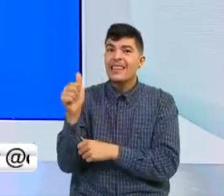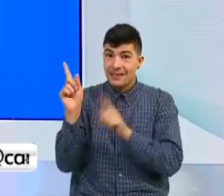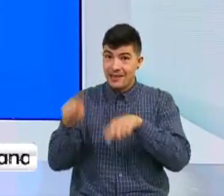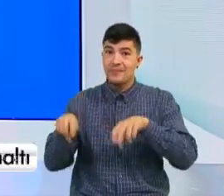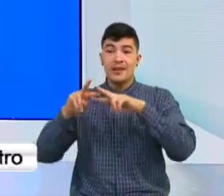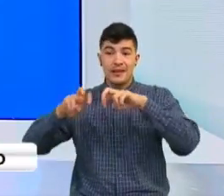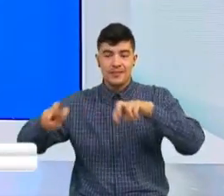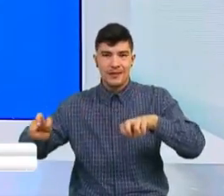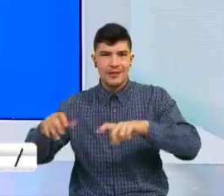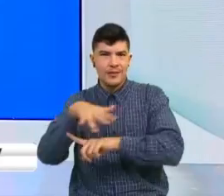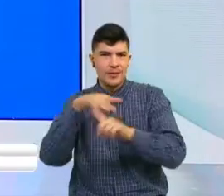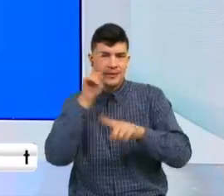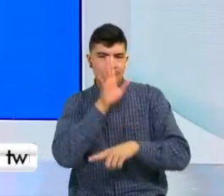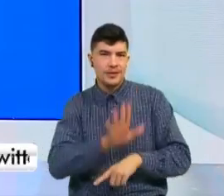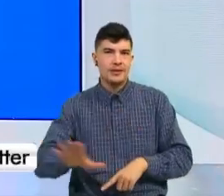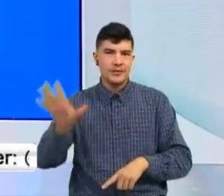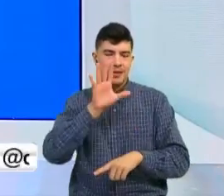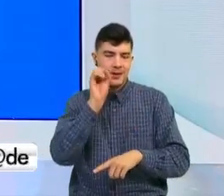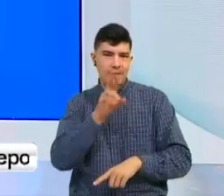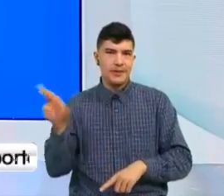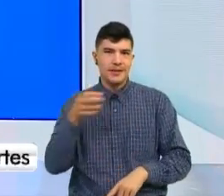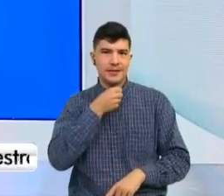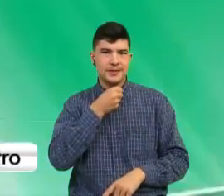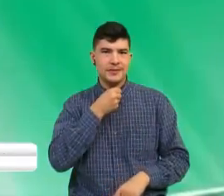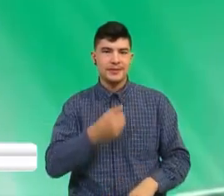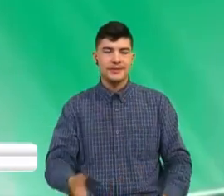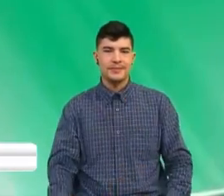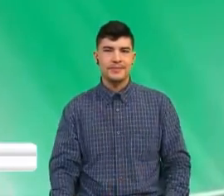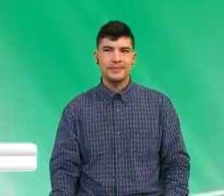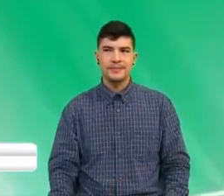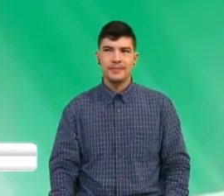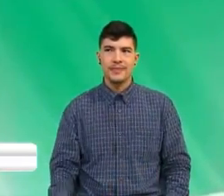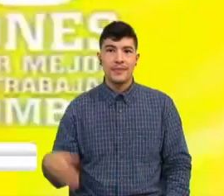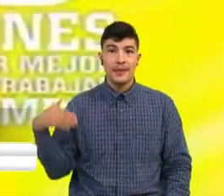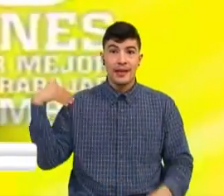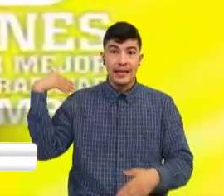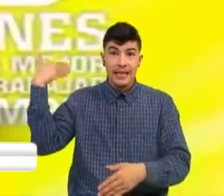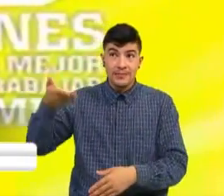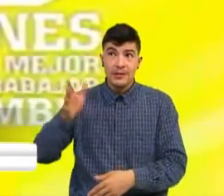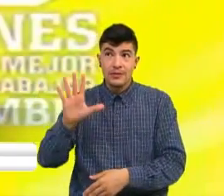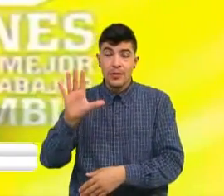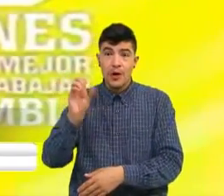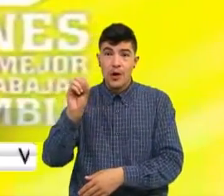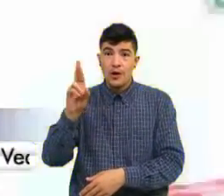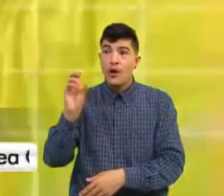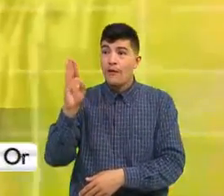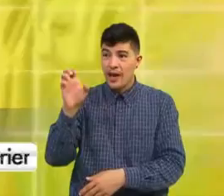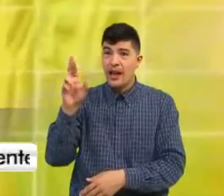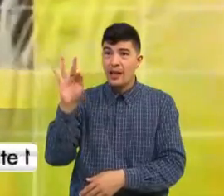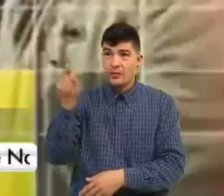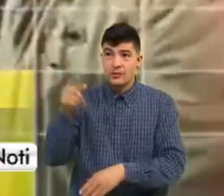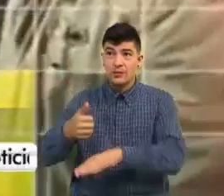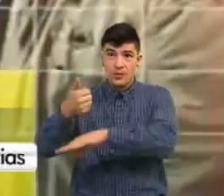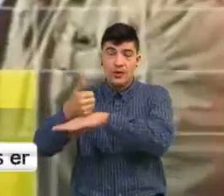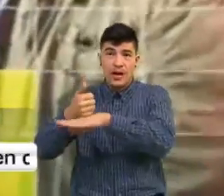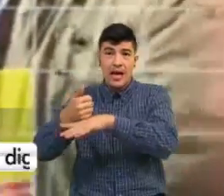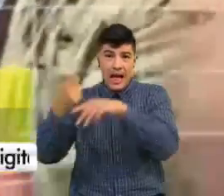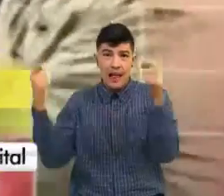indagación. Contexto nacional en Oriente Noticias. Luego de las declaraciones que entregó Roberto Prieto, entonces gerente de la